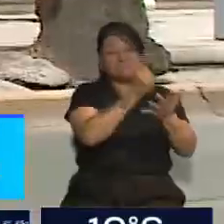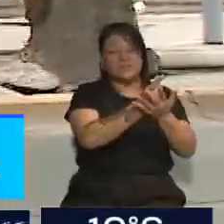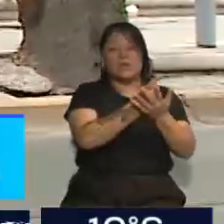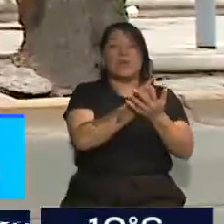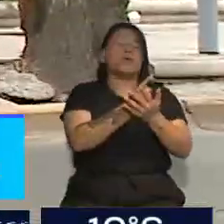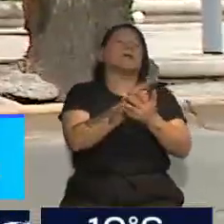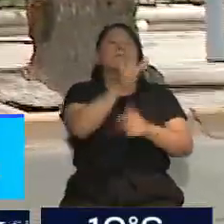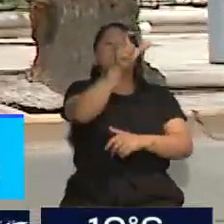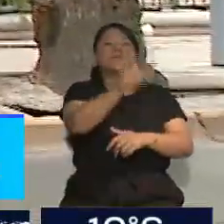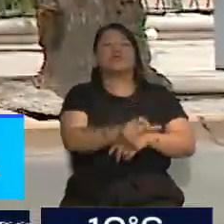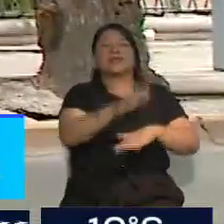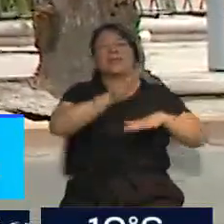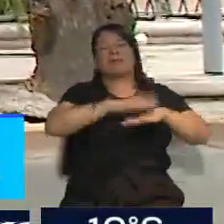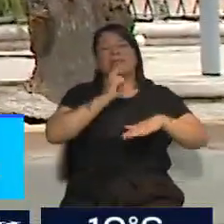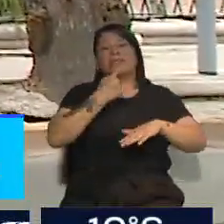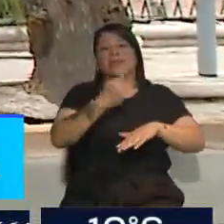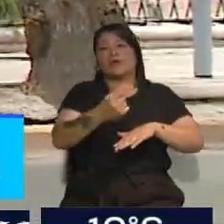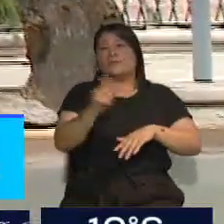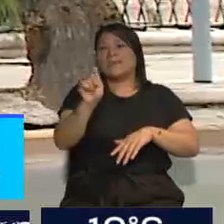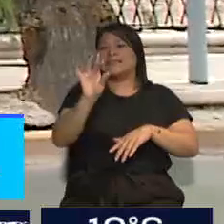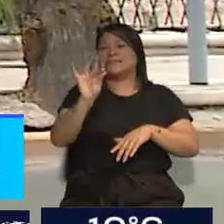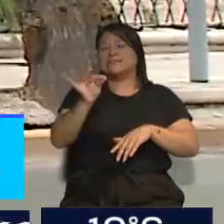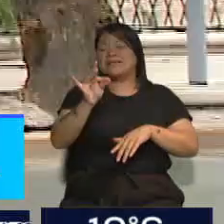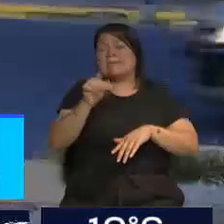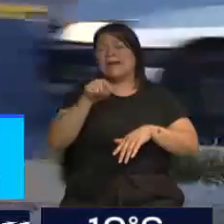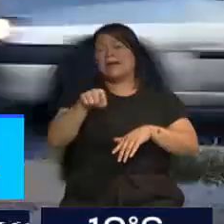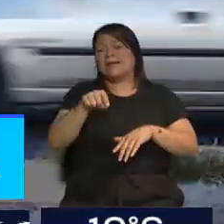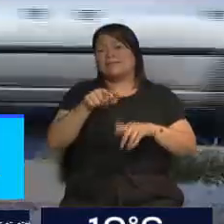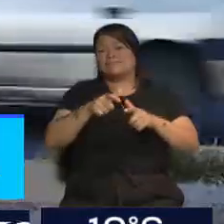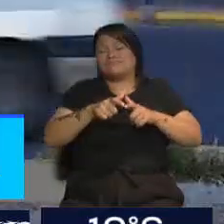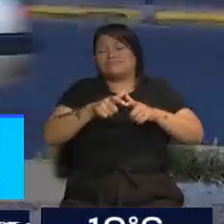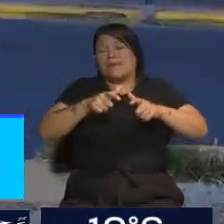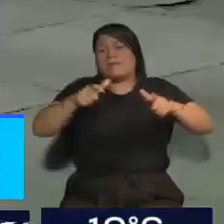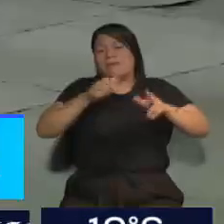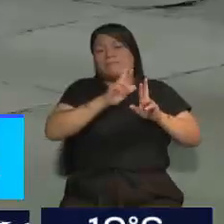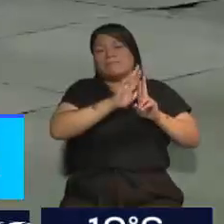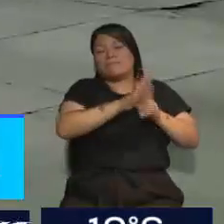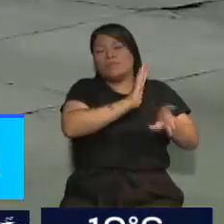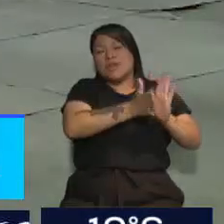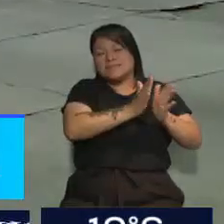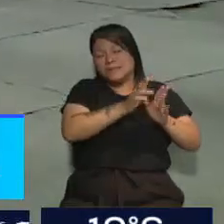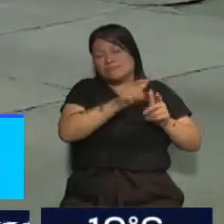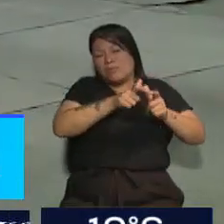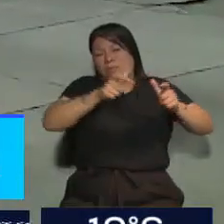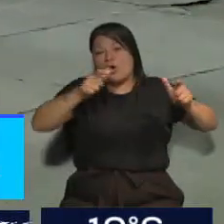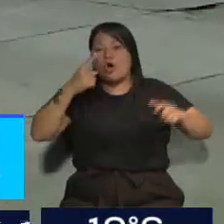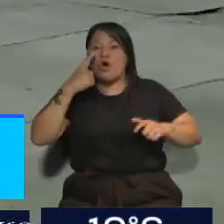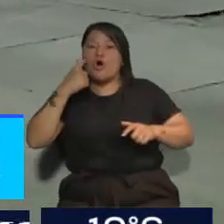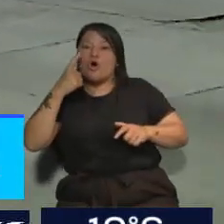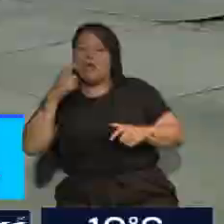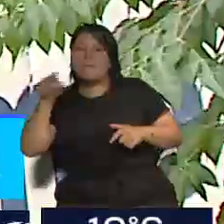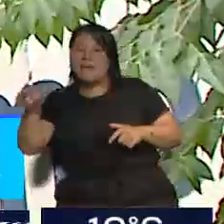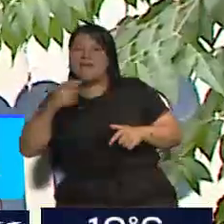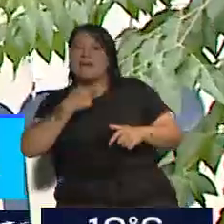el que estadísticamente aumentan los hechos de violencia de género. Un hombre intentó matar a su pareja